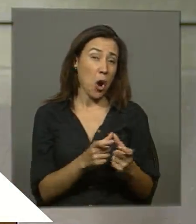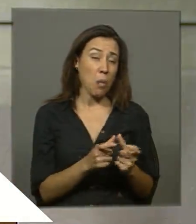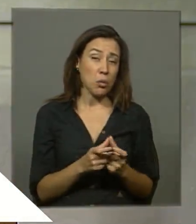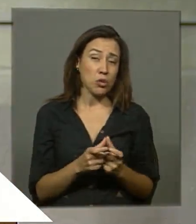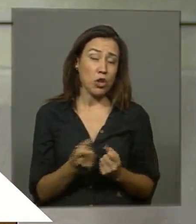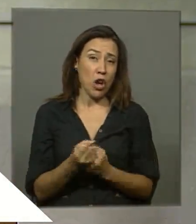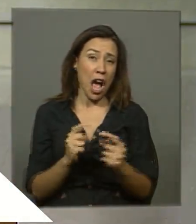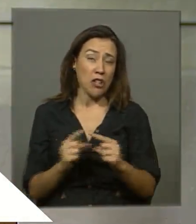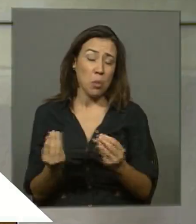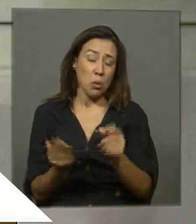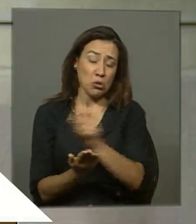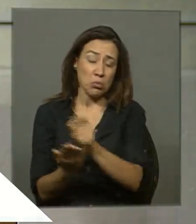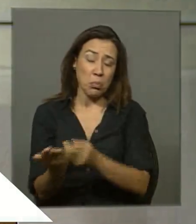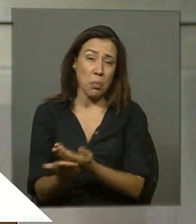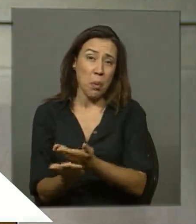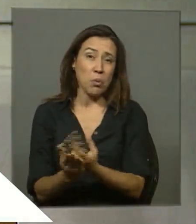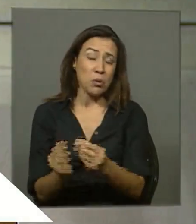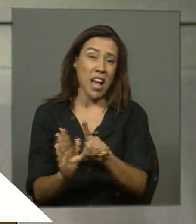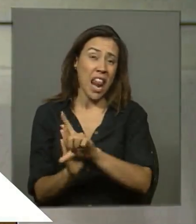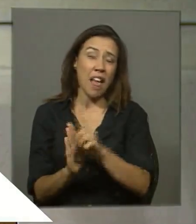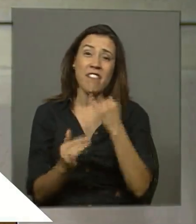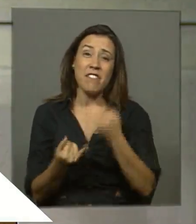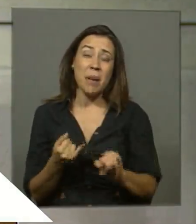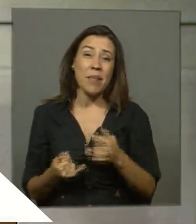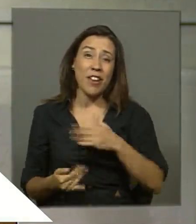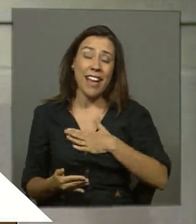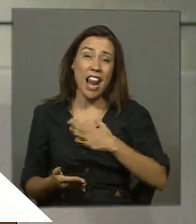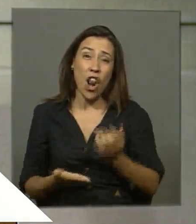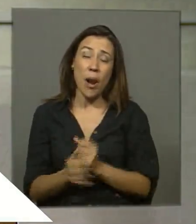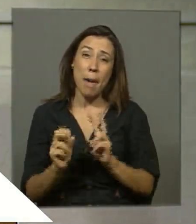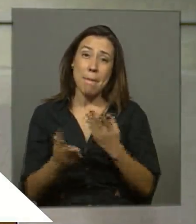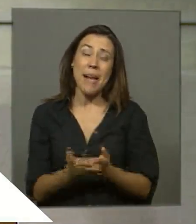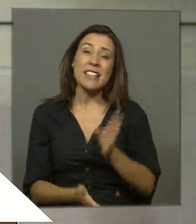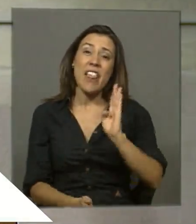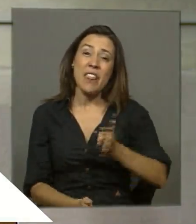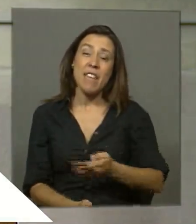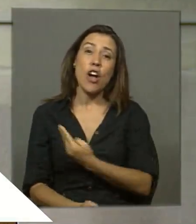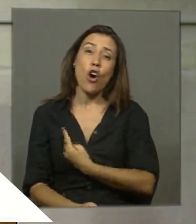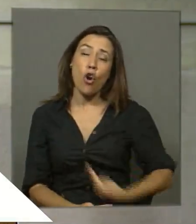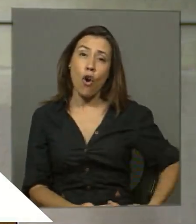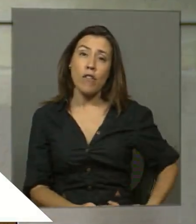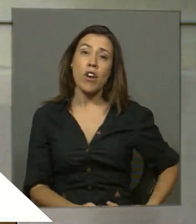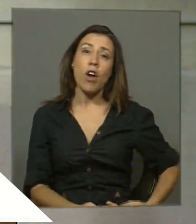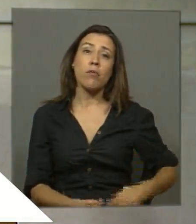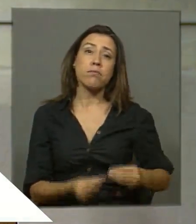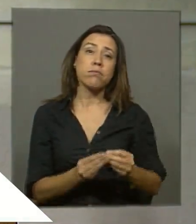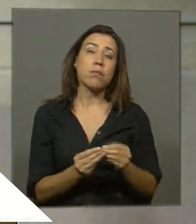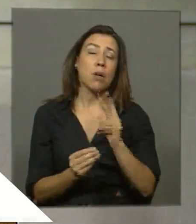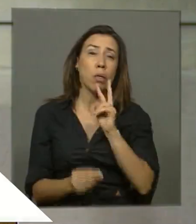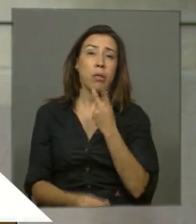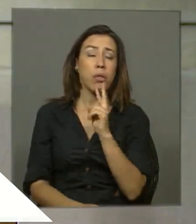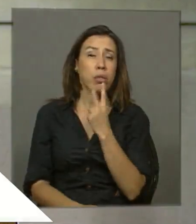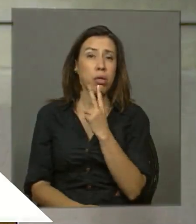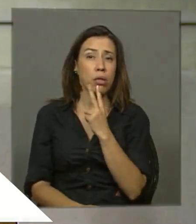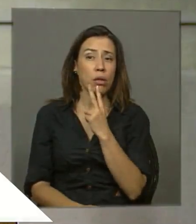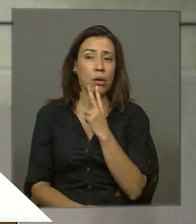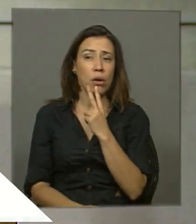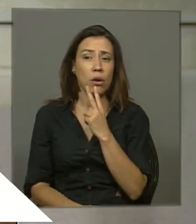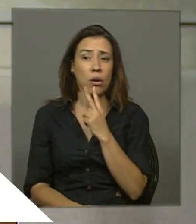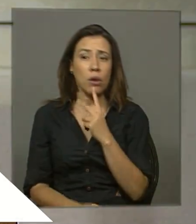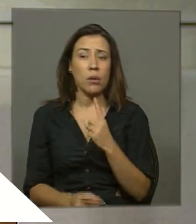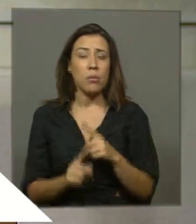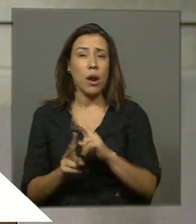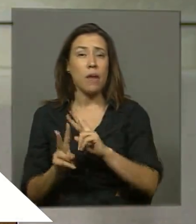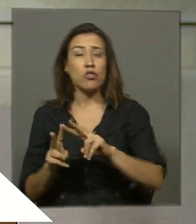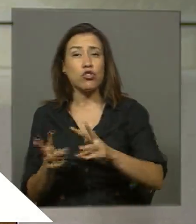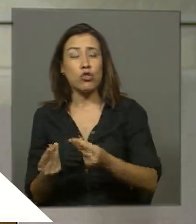oras muchas propuestas muchas leyes pero finalmente Si queremos lograr la paz debe haber un gobierno que defina sus contradicciones reserva sus tensiones